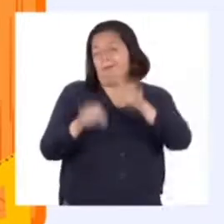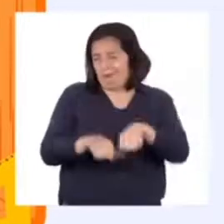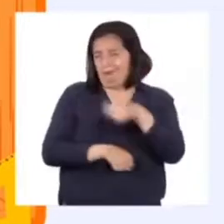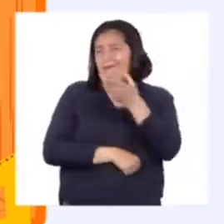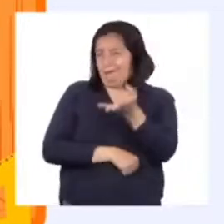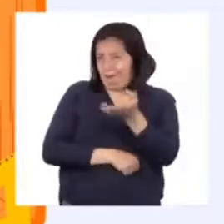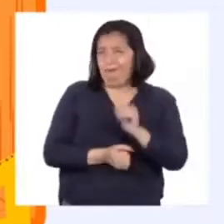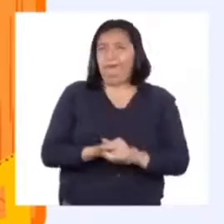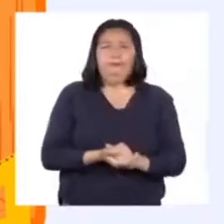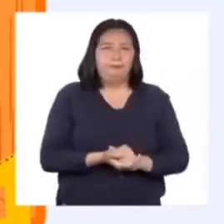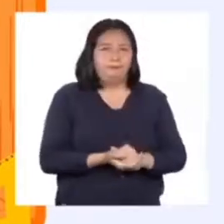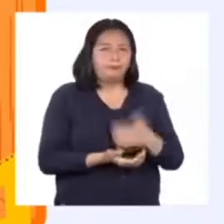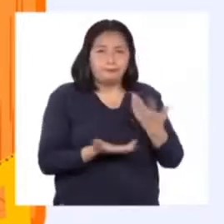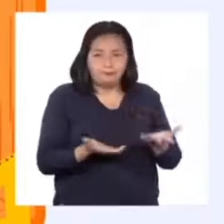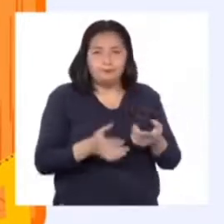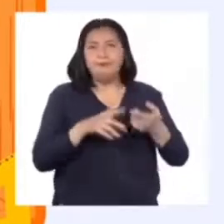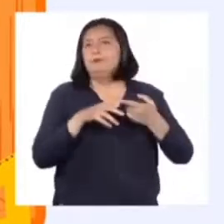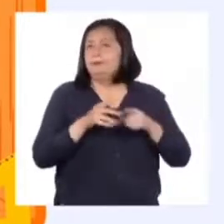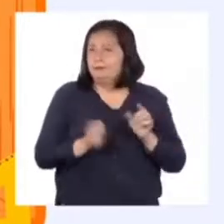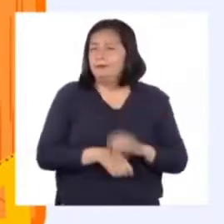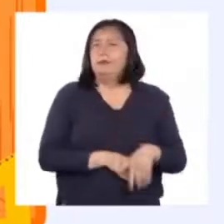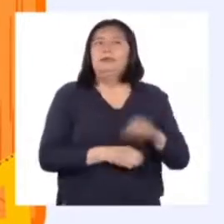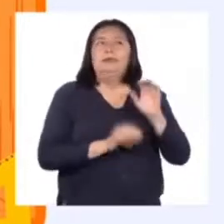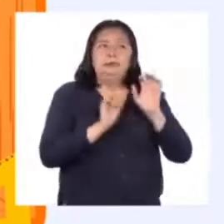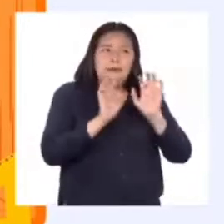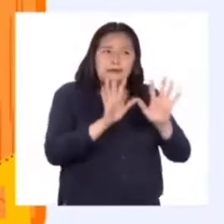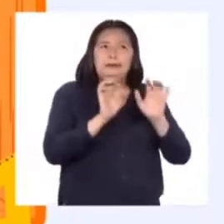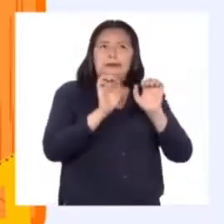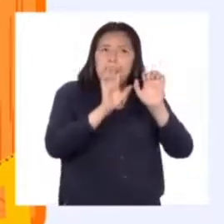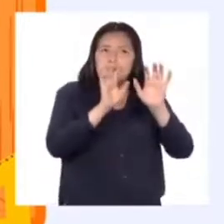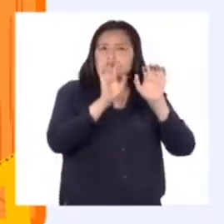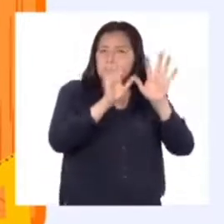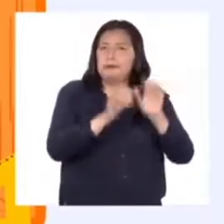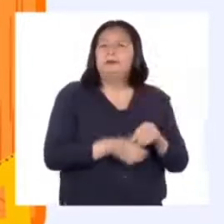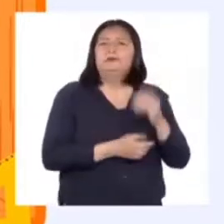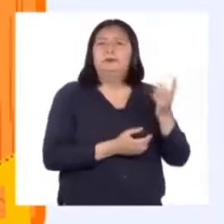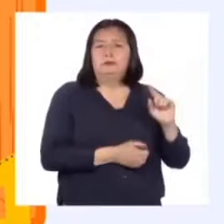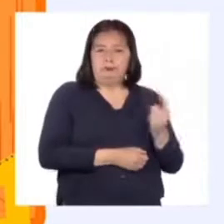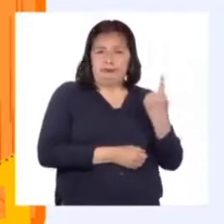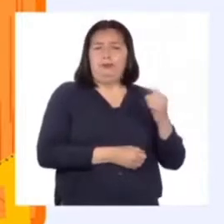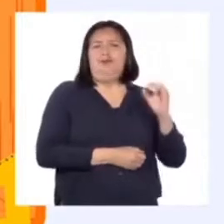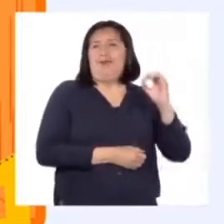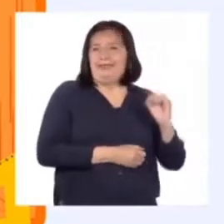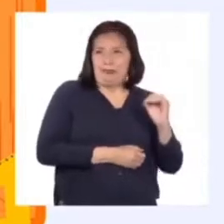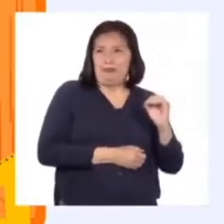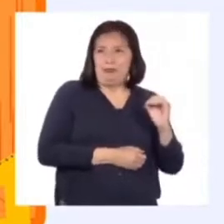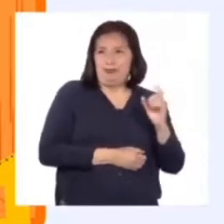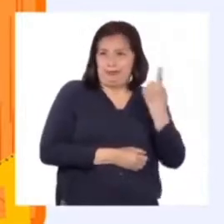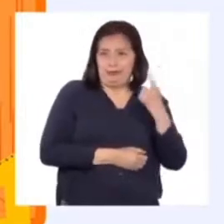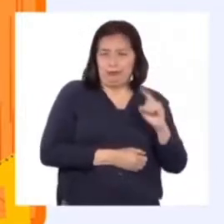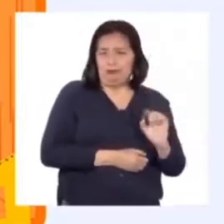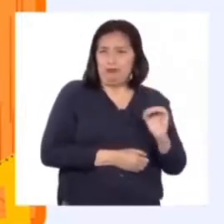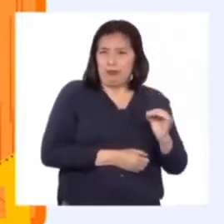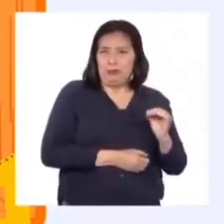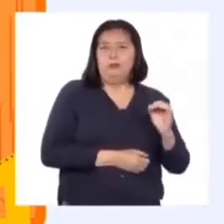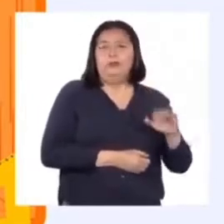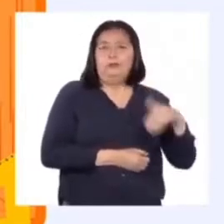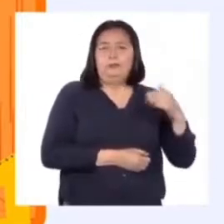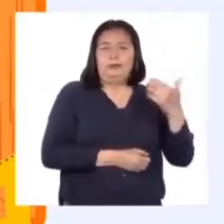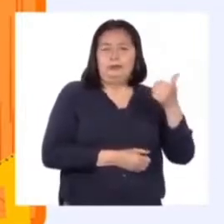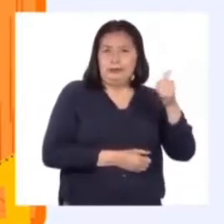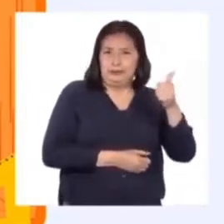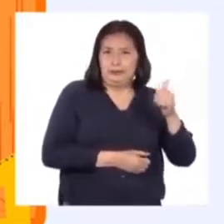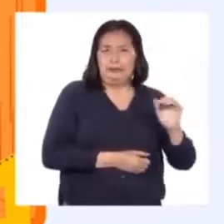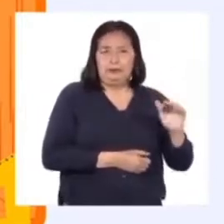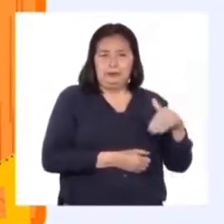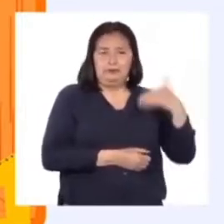es. Enumeraron de 10 en 10, escribiendo primero el número 0, luego el